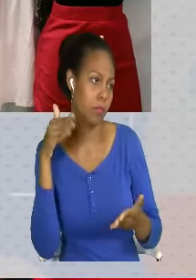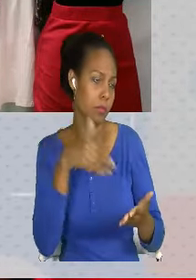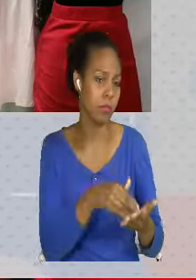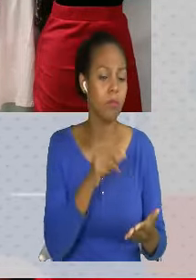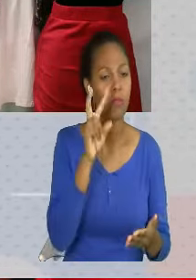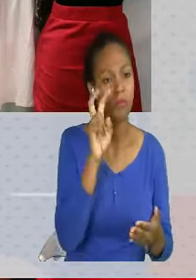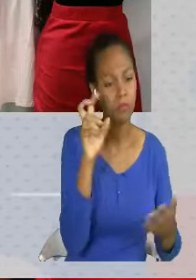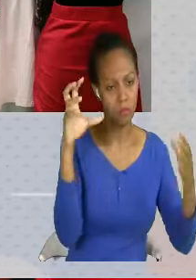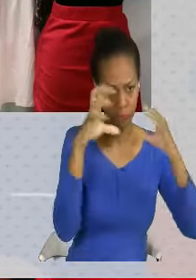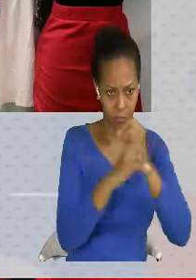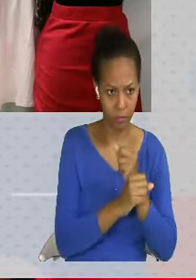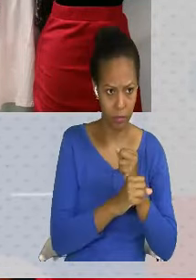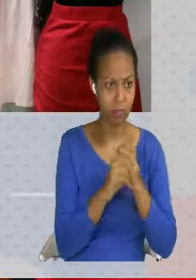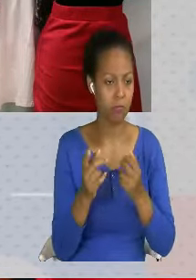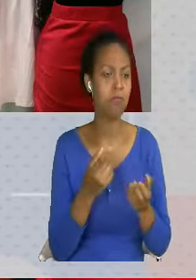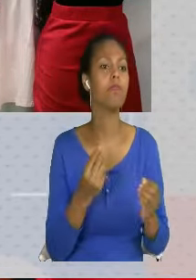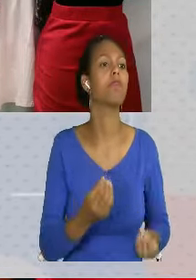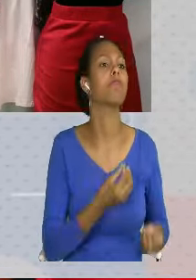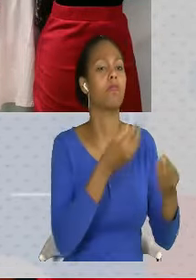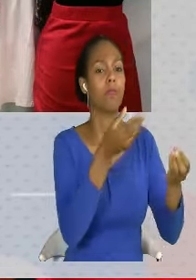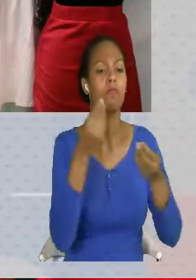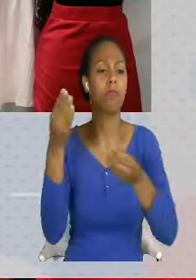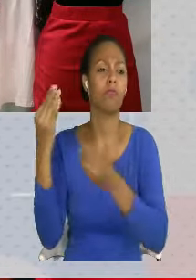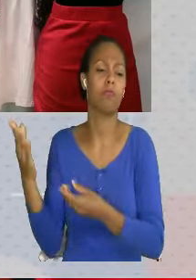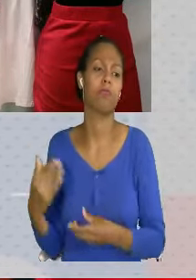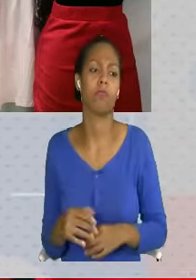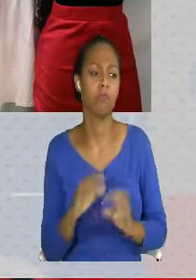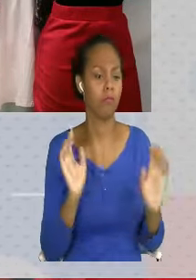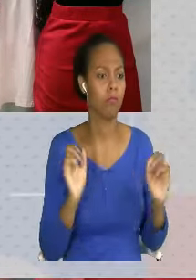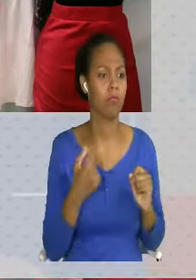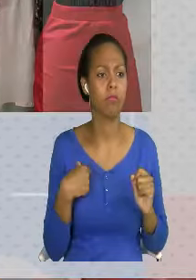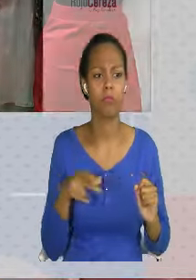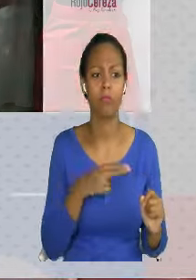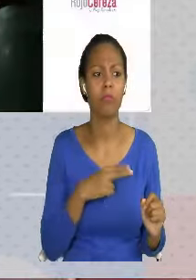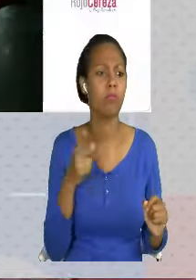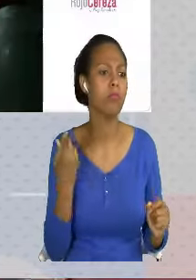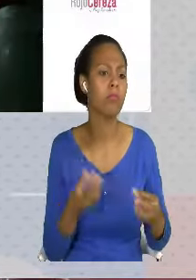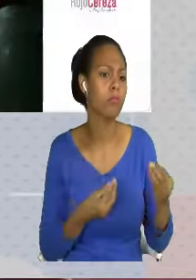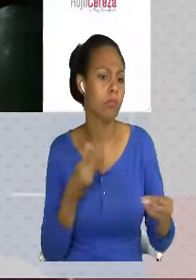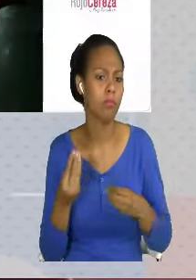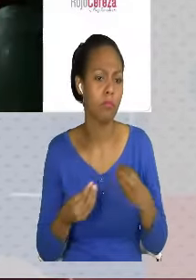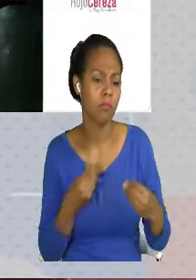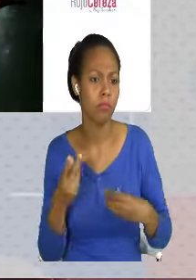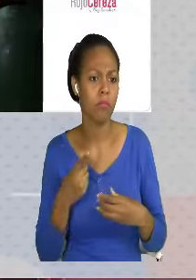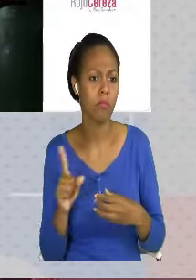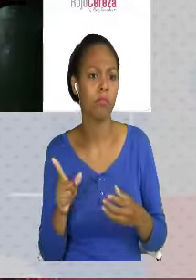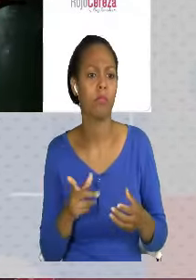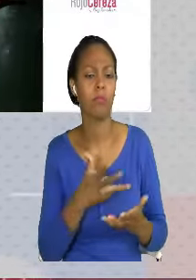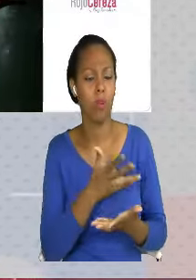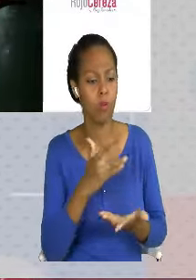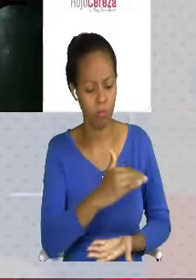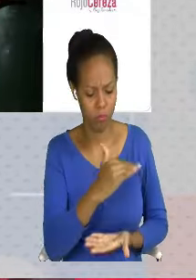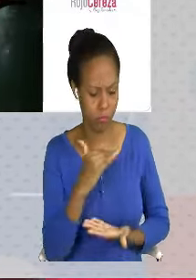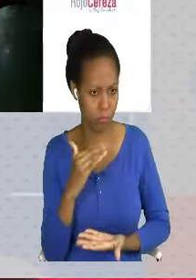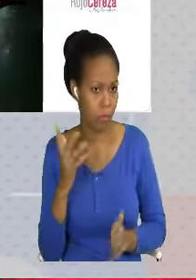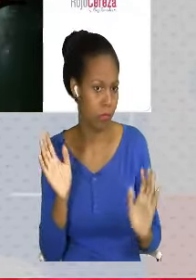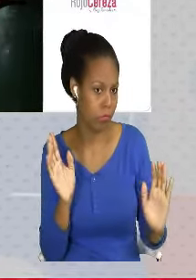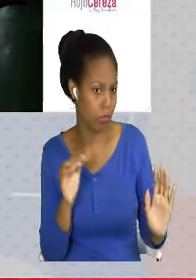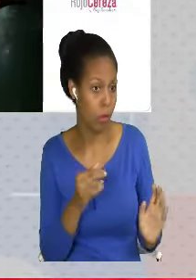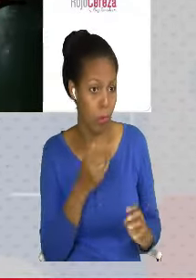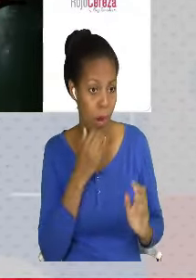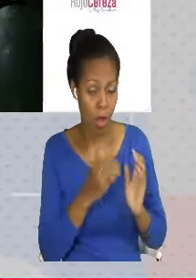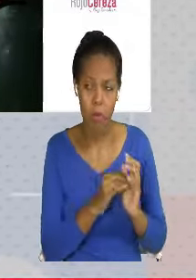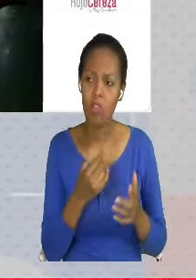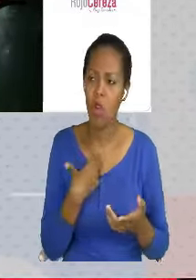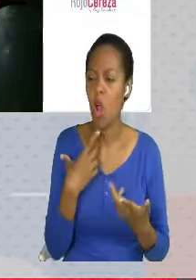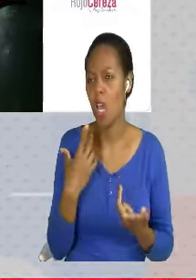noche. Entregamos pedido, normalmente pues trabajamos sobre pedido, pero si tú nos pides algo, y es